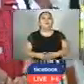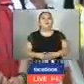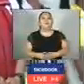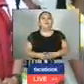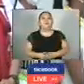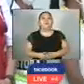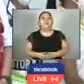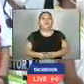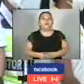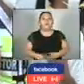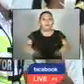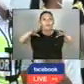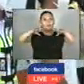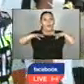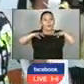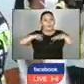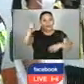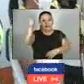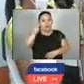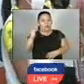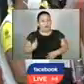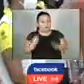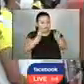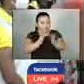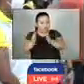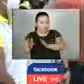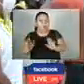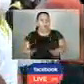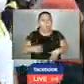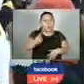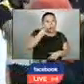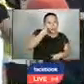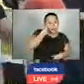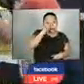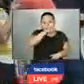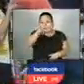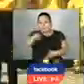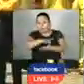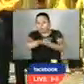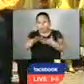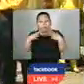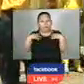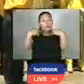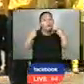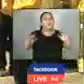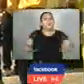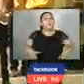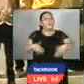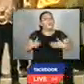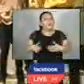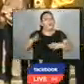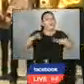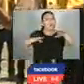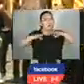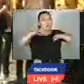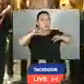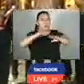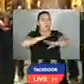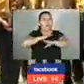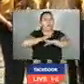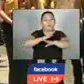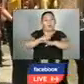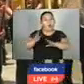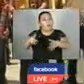El plan vacacional contempla principalmente el monitoreo de medidas de bioseguridad para evitar más contagios por COVID-19, prevención de